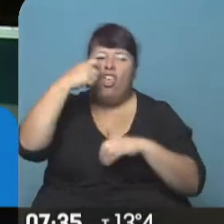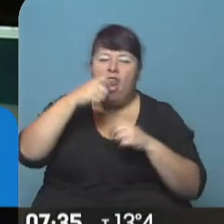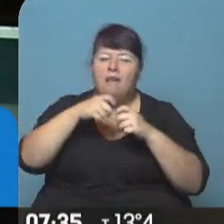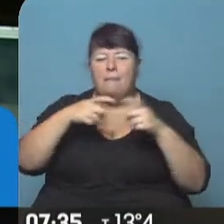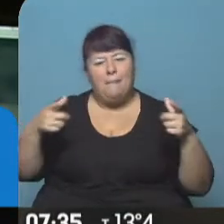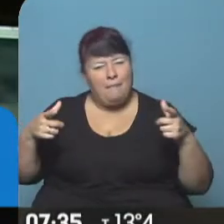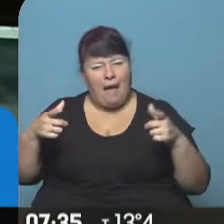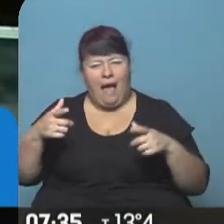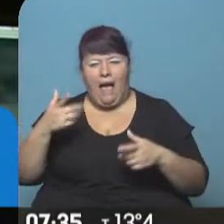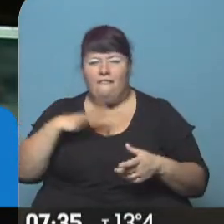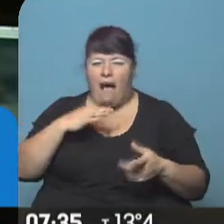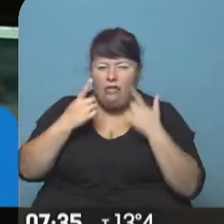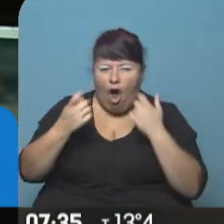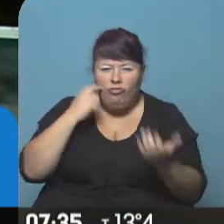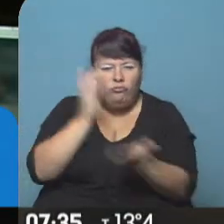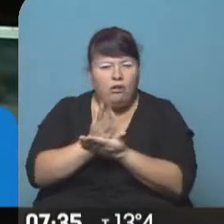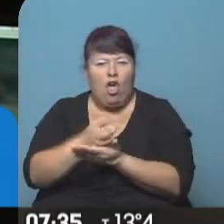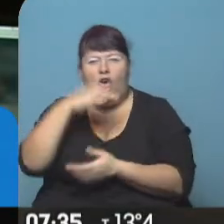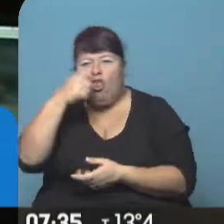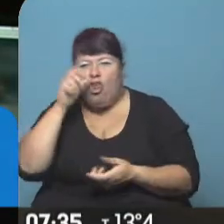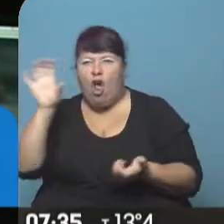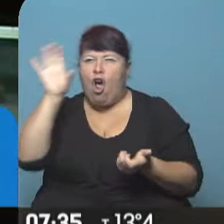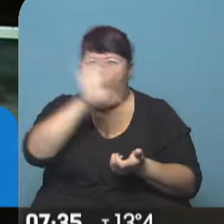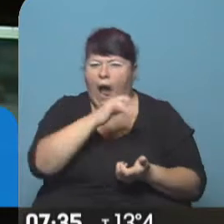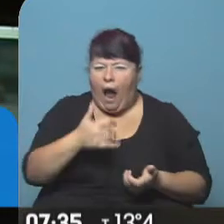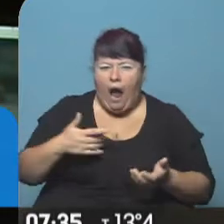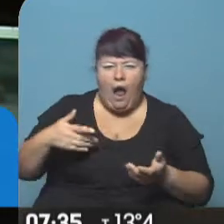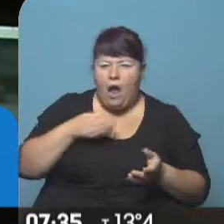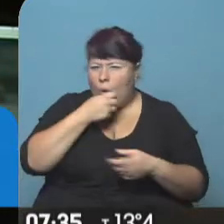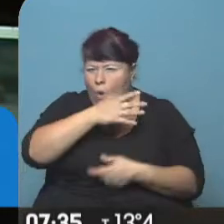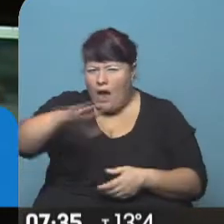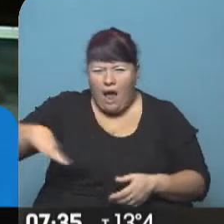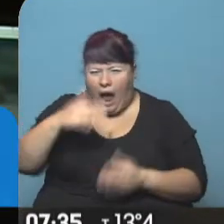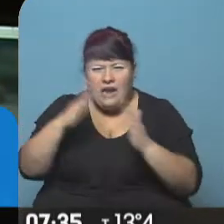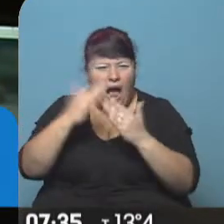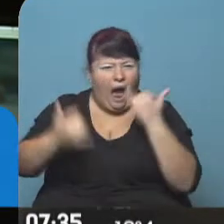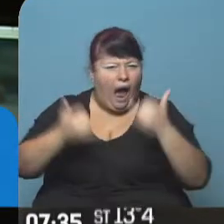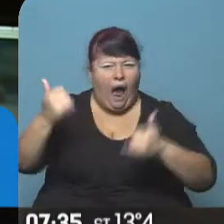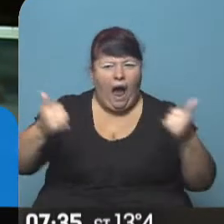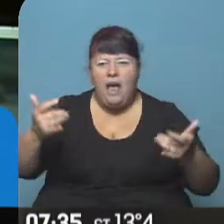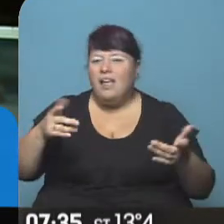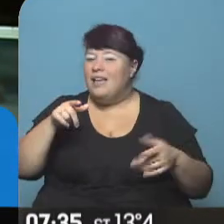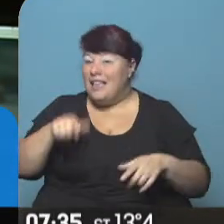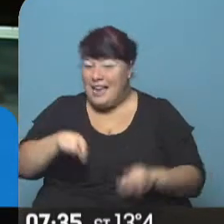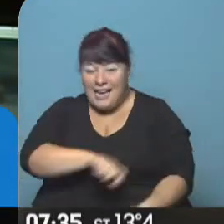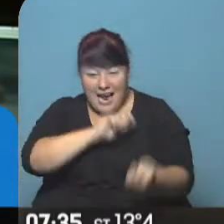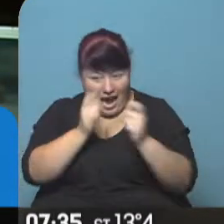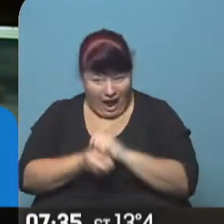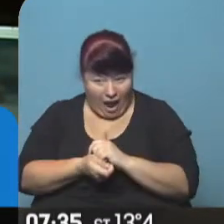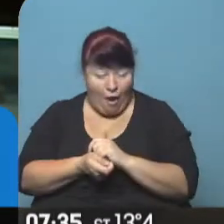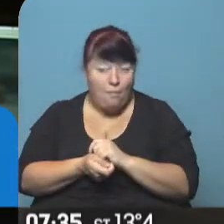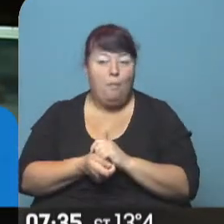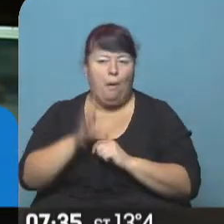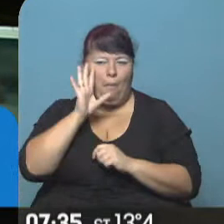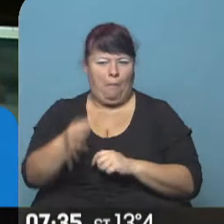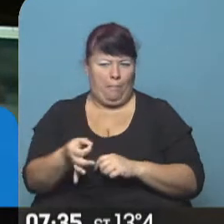creciera sin control, que tuviéramos la droga en cada una de las esquinas de nuestras casas, este cambio se